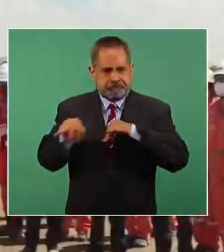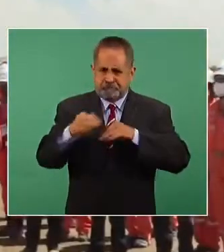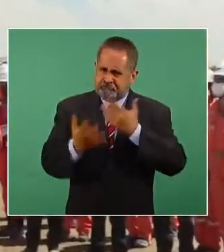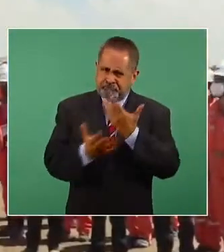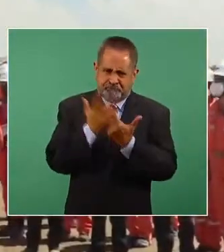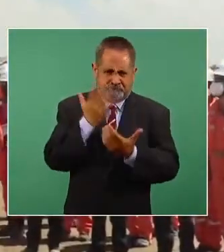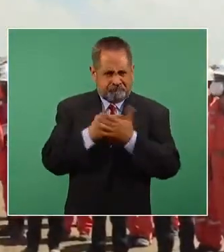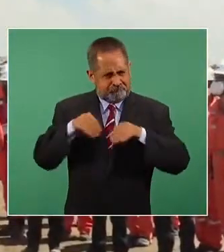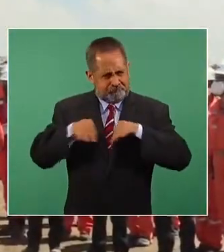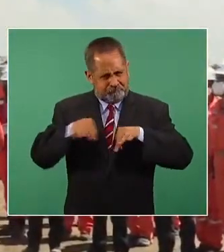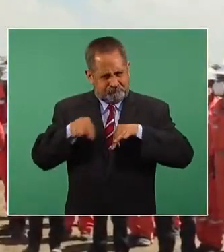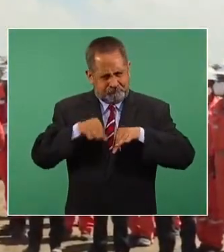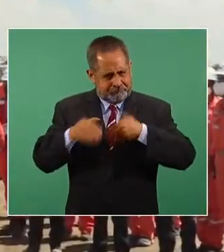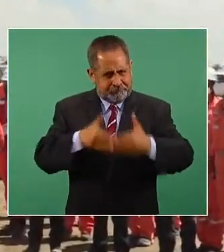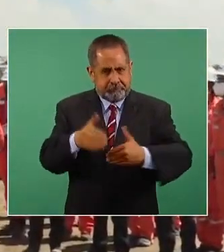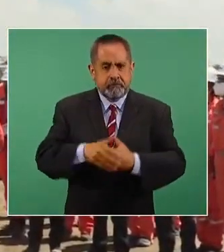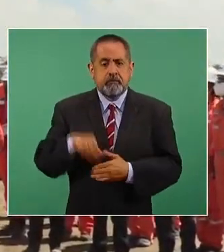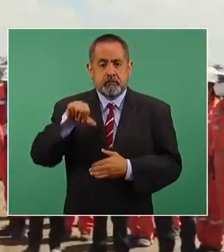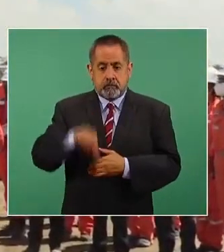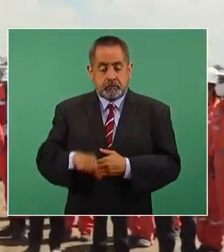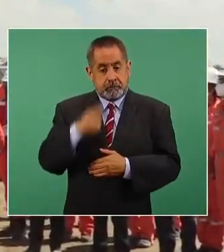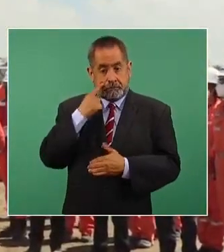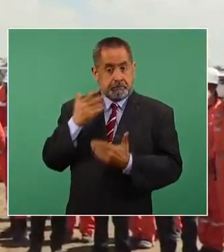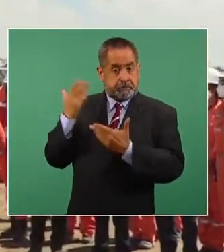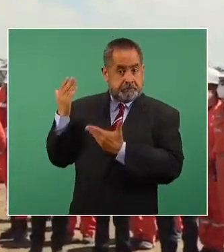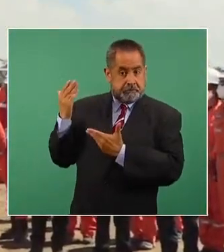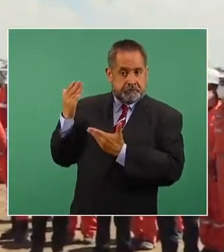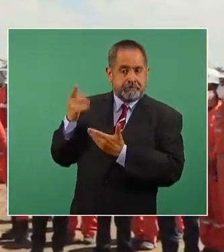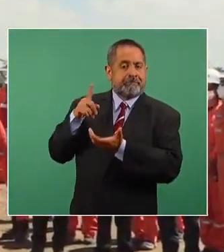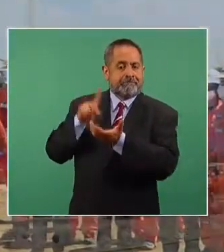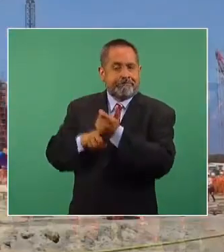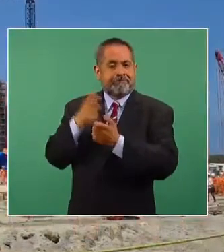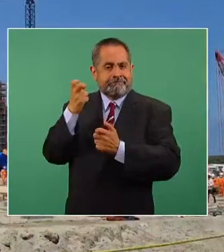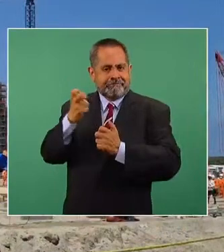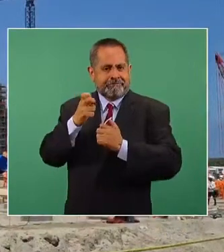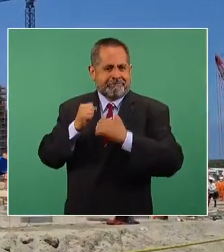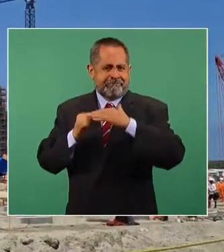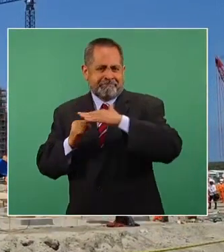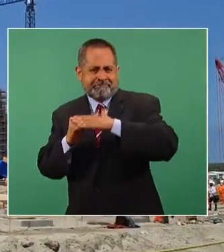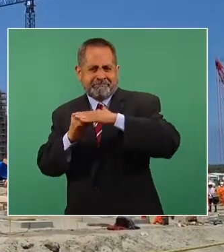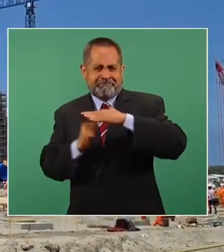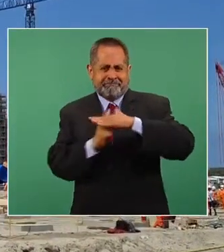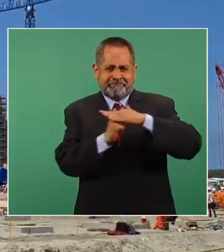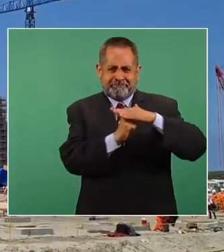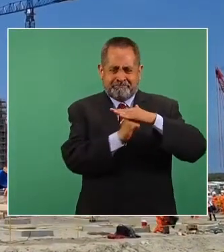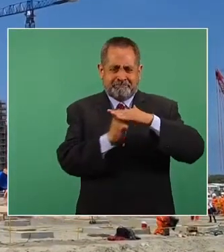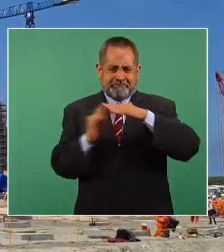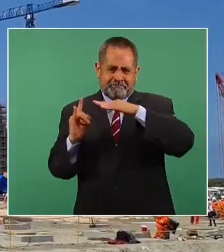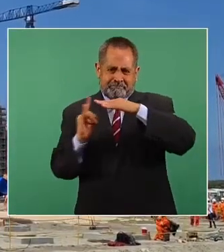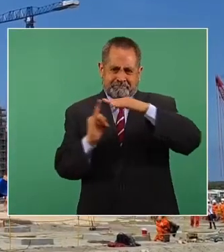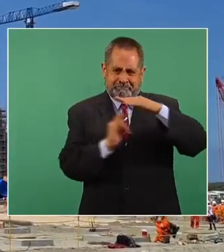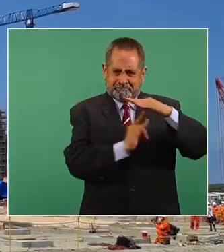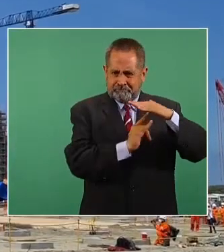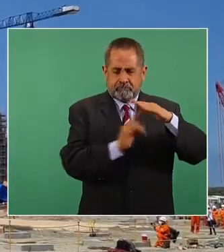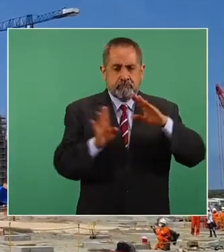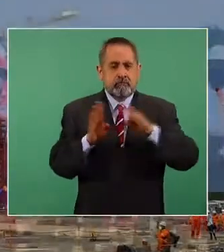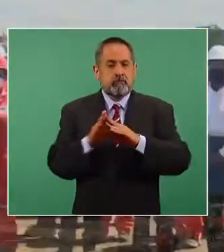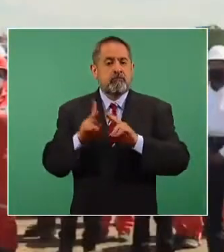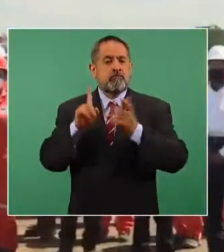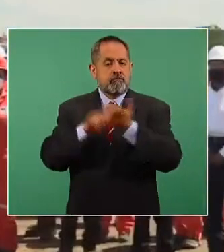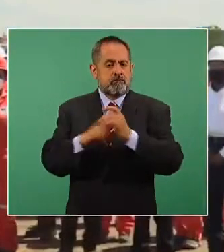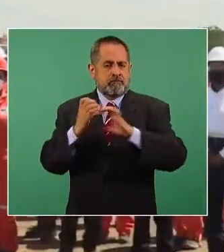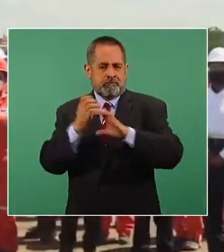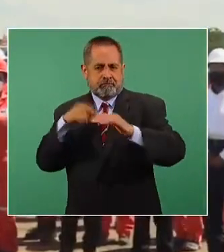obra. Hoy estamos justamente atrás donde se están levantando los marcos que van a sostener los racks de